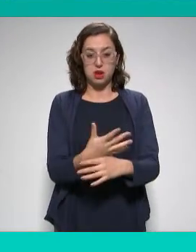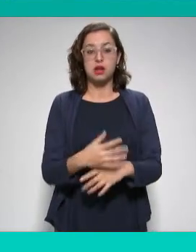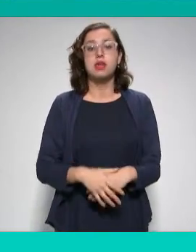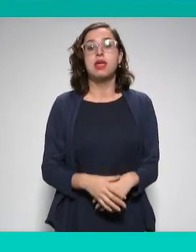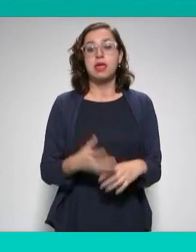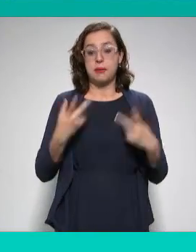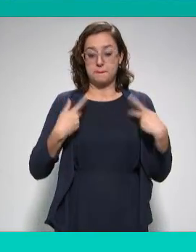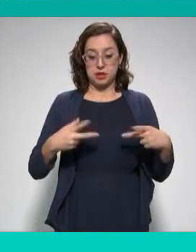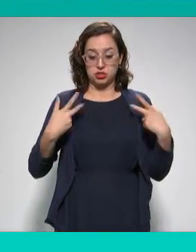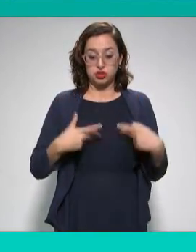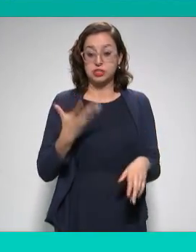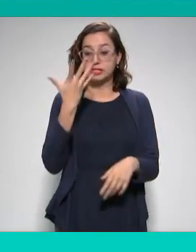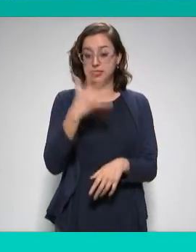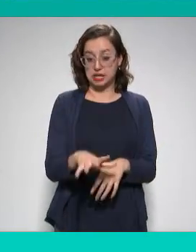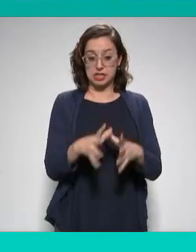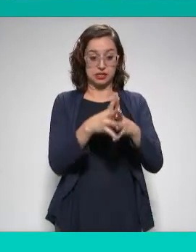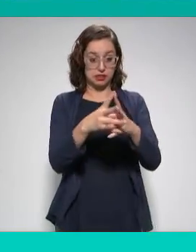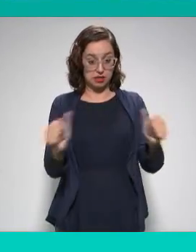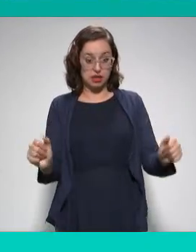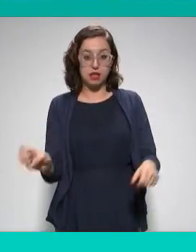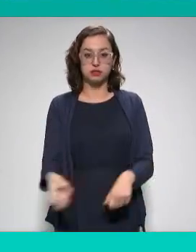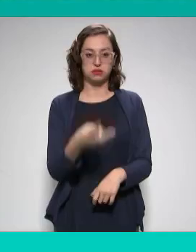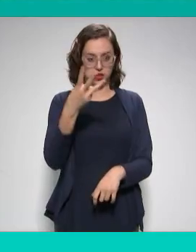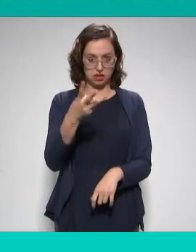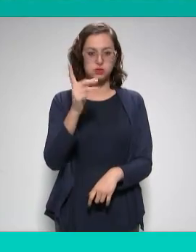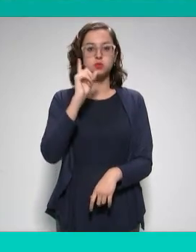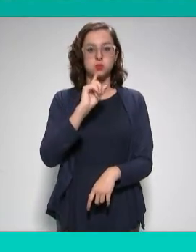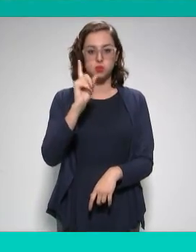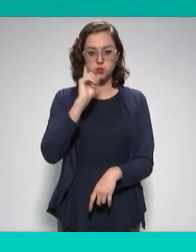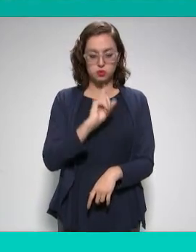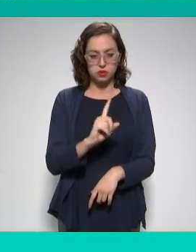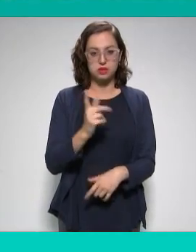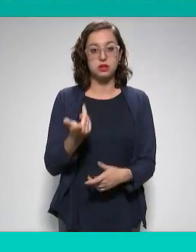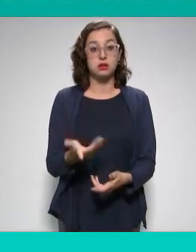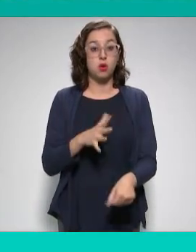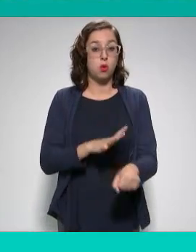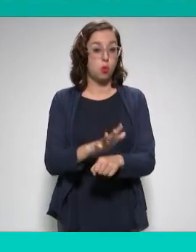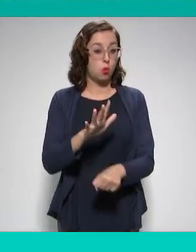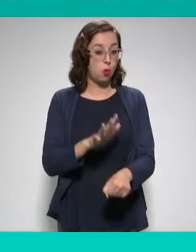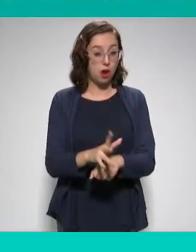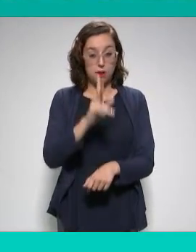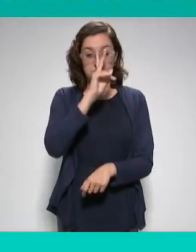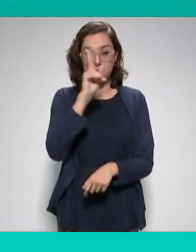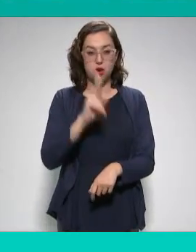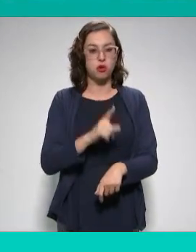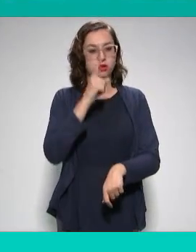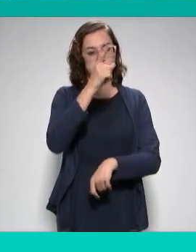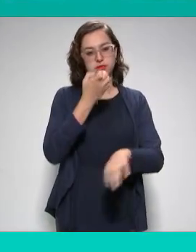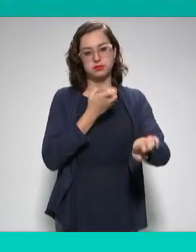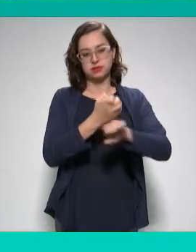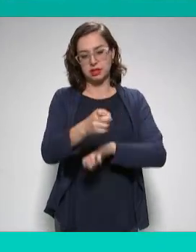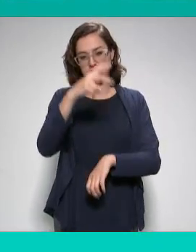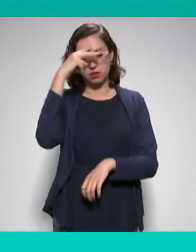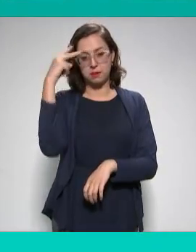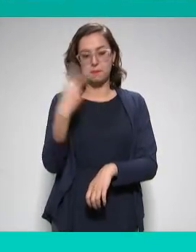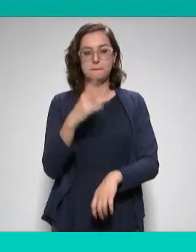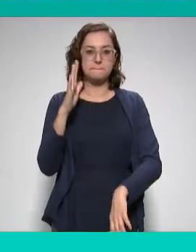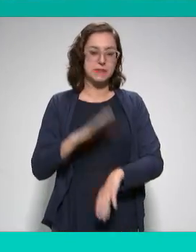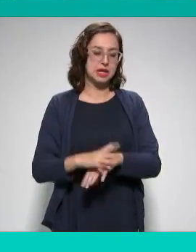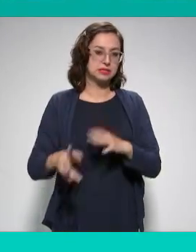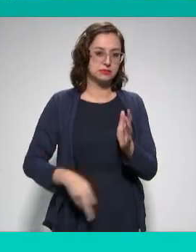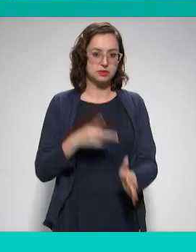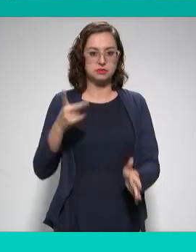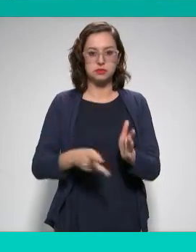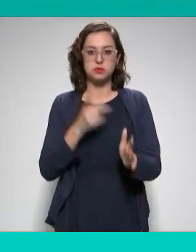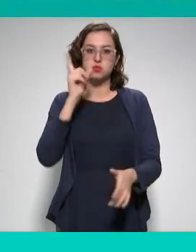10 personas desaparecidas tres son mujeres siendo el estado de mexico la entidad con el mayor número de casos de mujeres